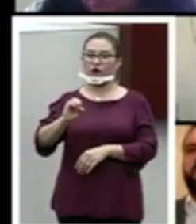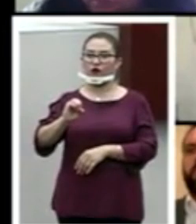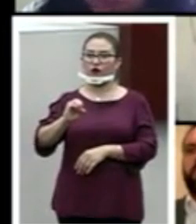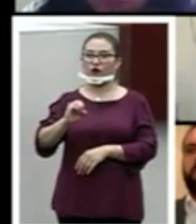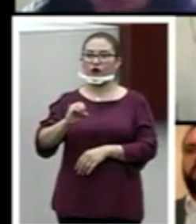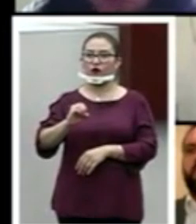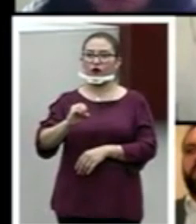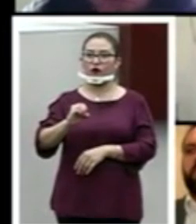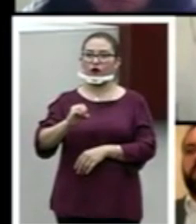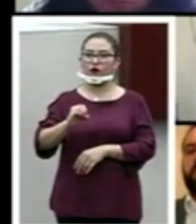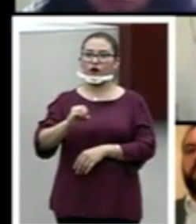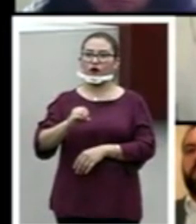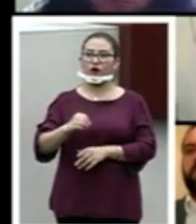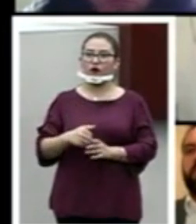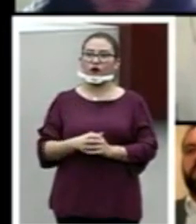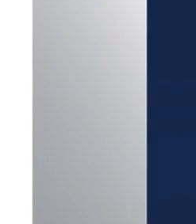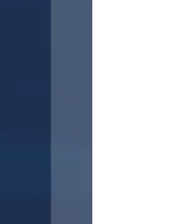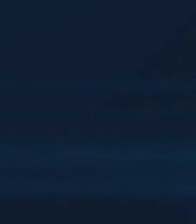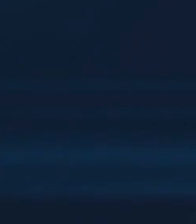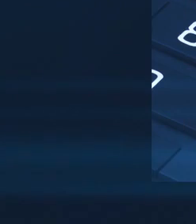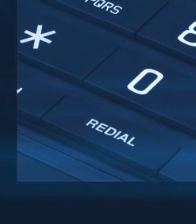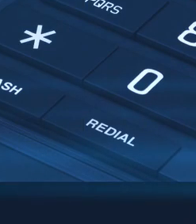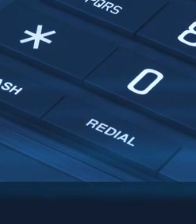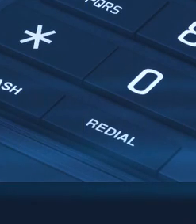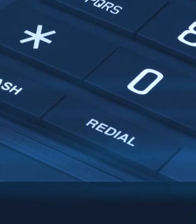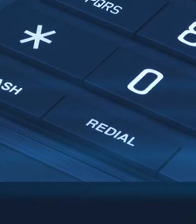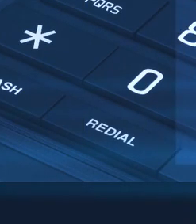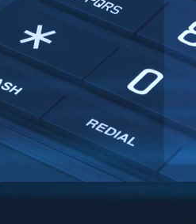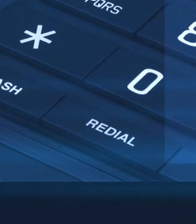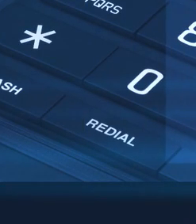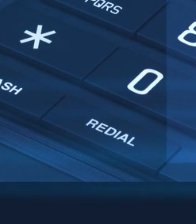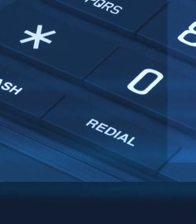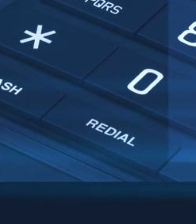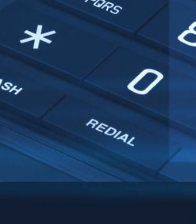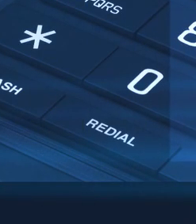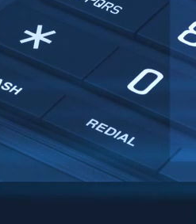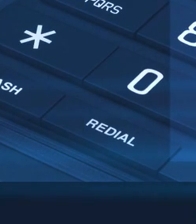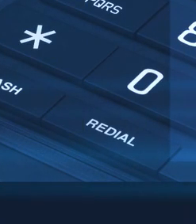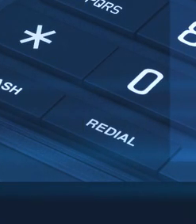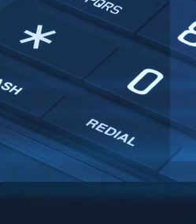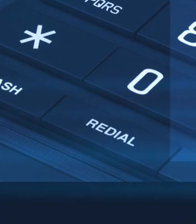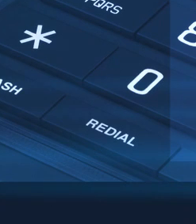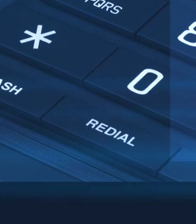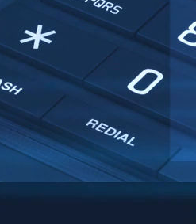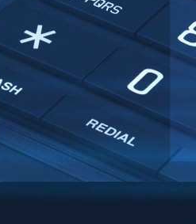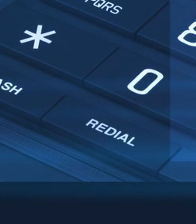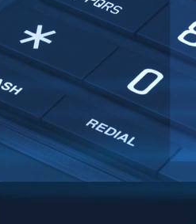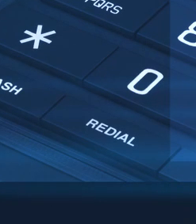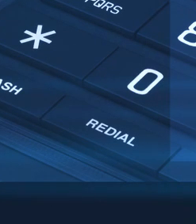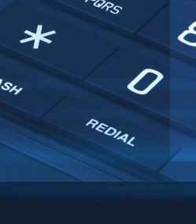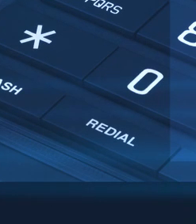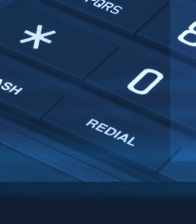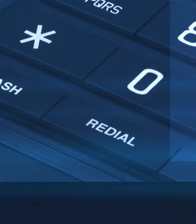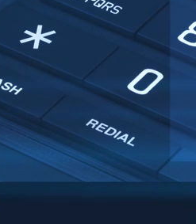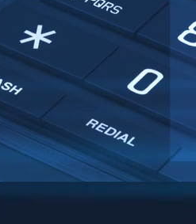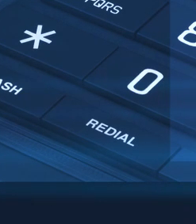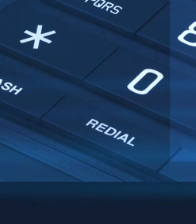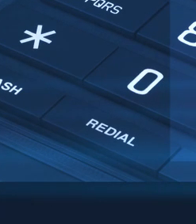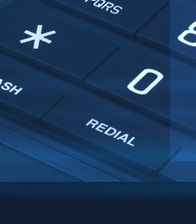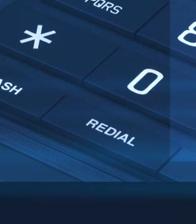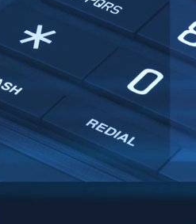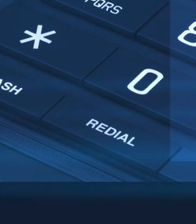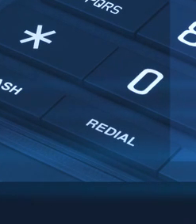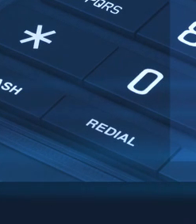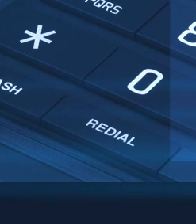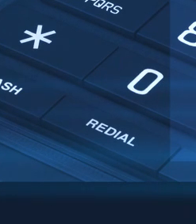fines políticos los recursos públicos. En la ley orgánica se está establecido quiénes son sujetos de ser